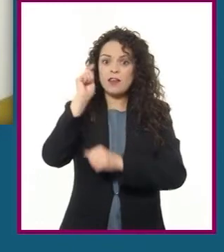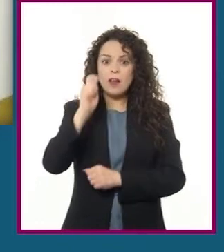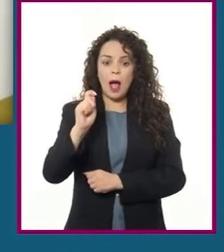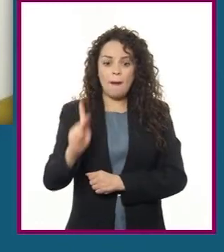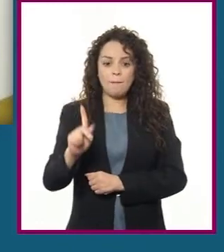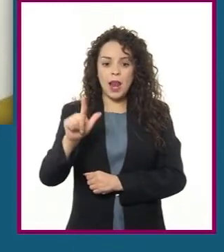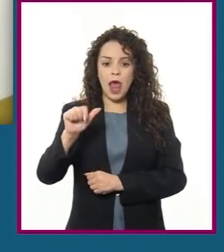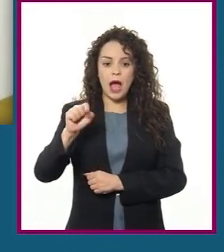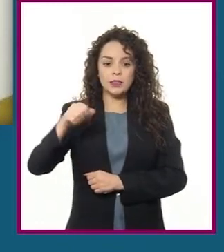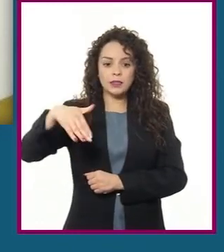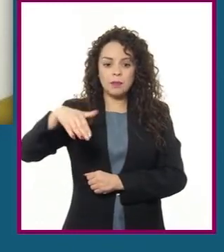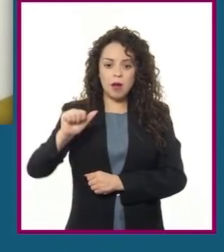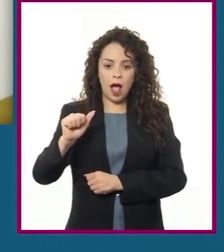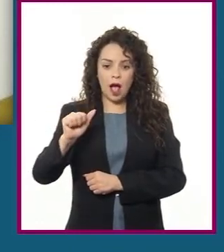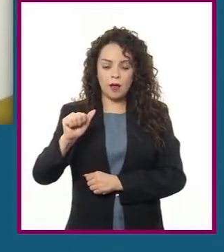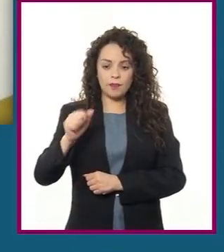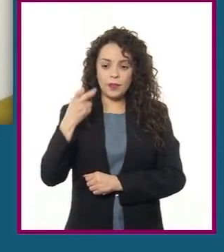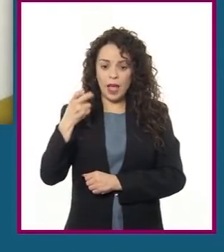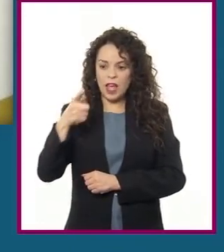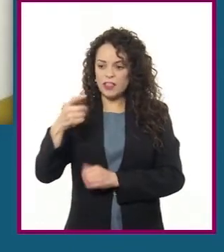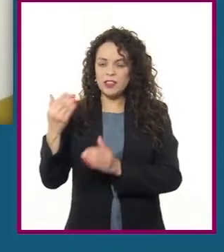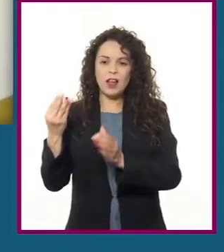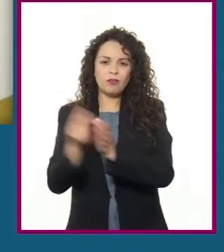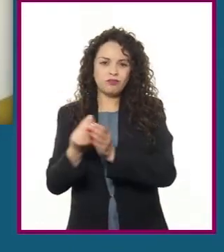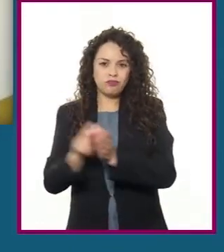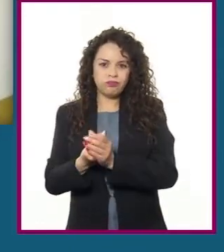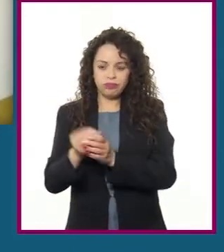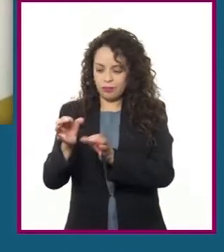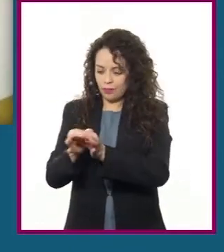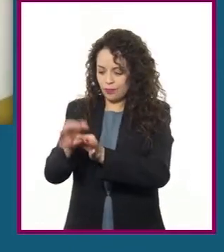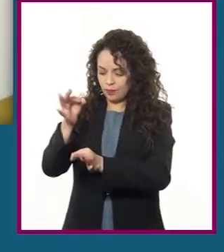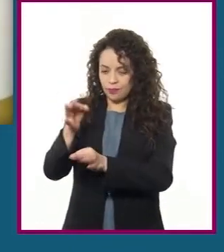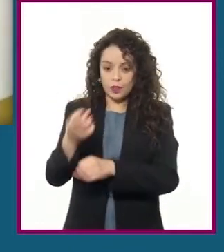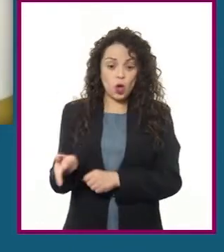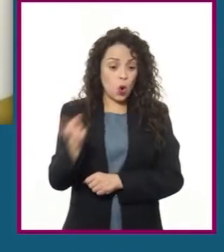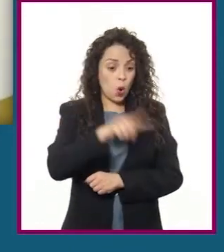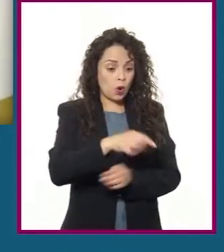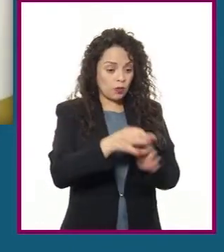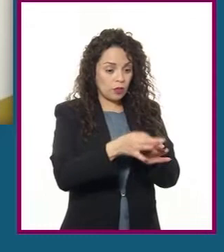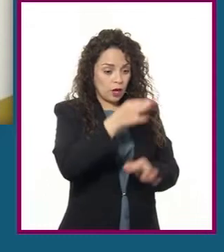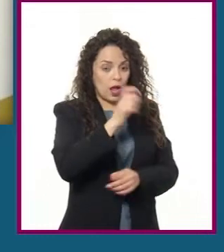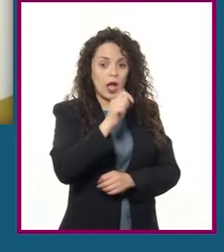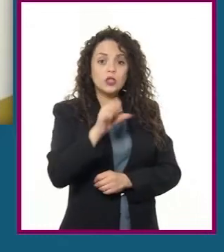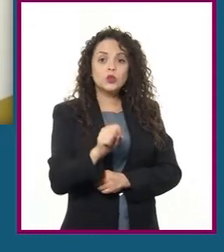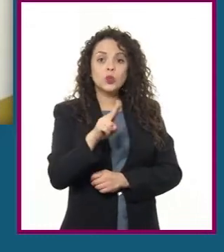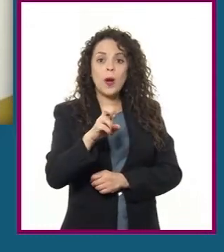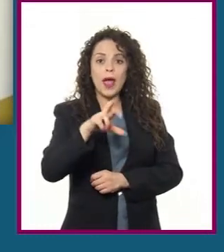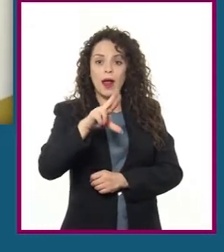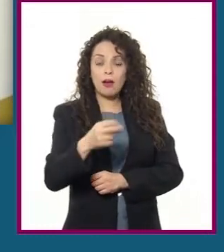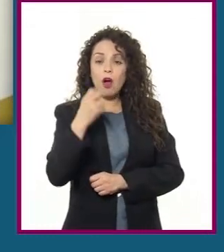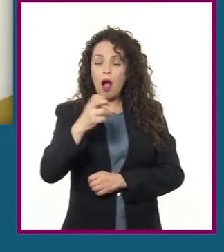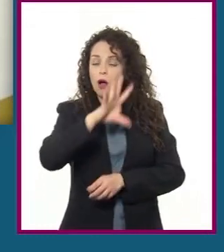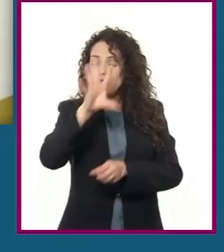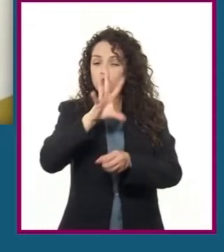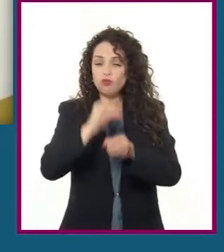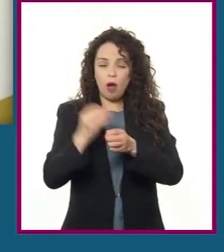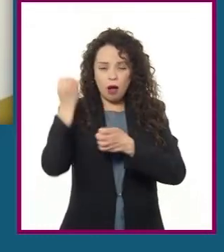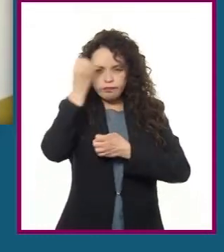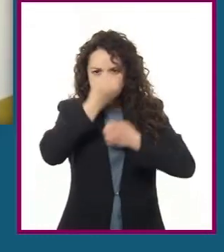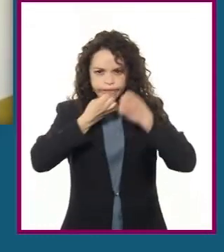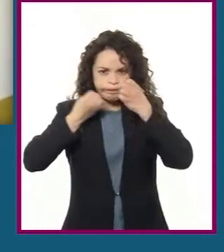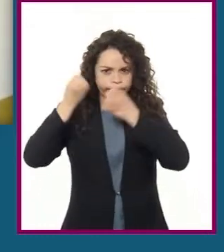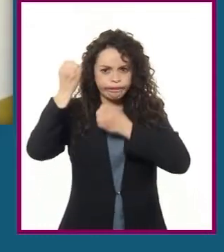plasma, y en este tipo de tubo queda el suero. Es aquí donde nosotros hacemos todos los análisis